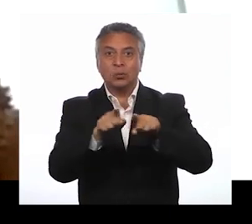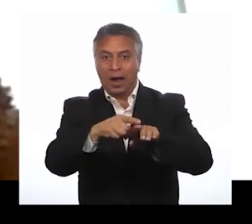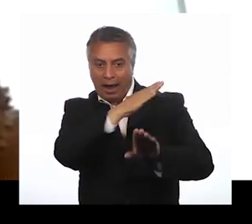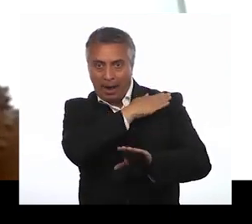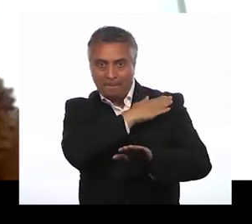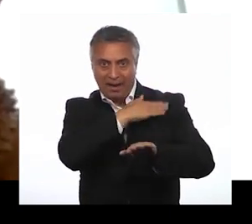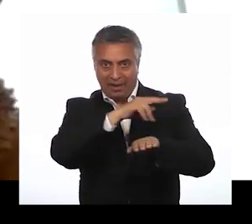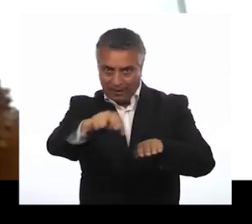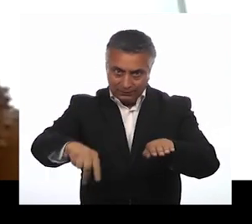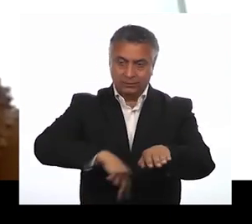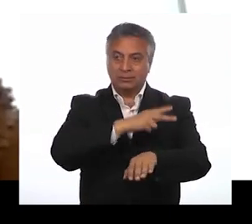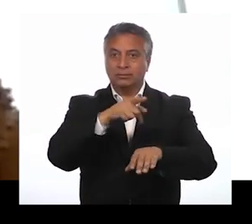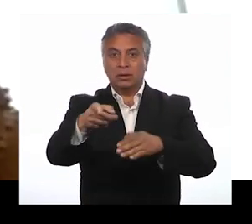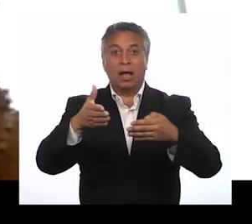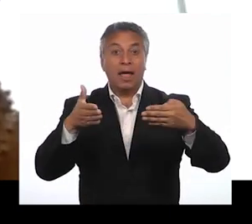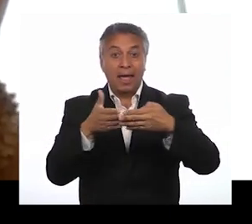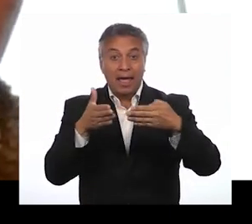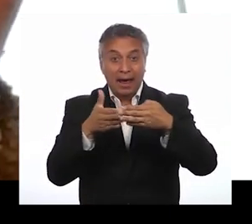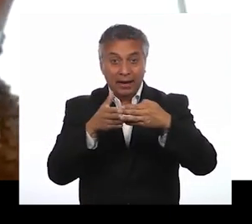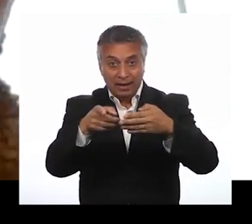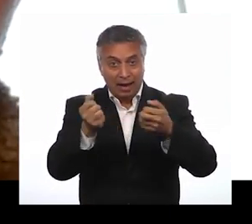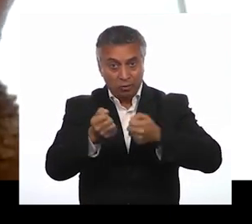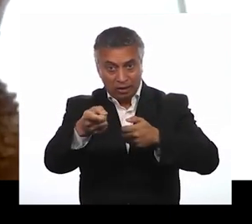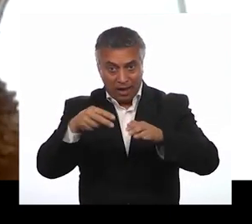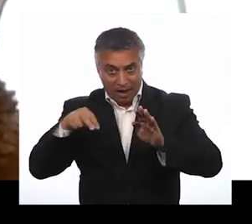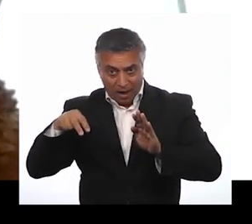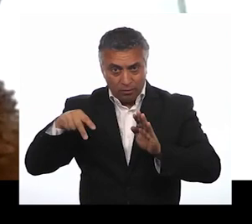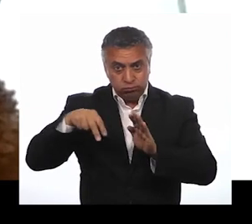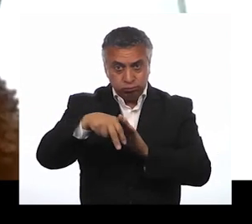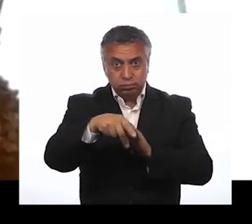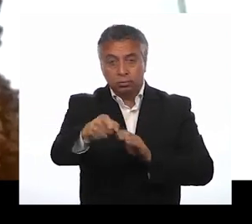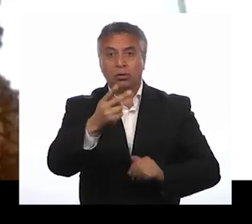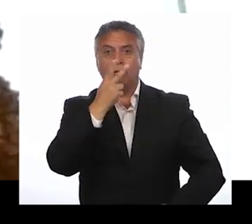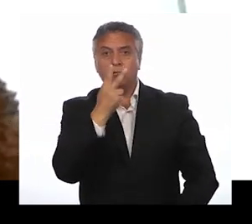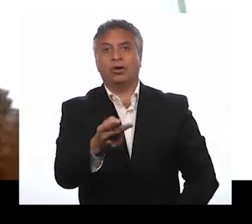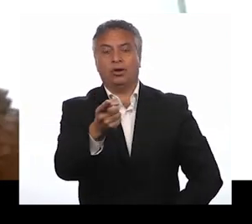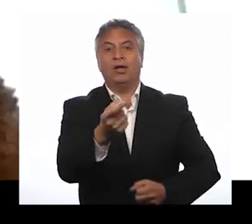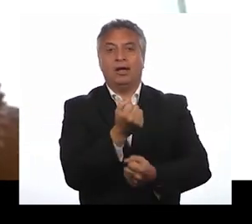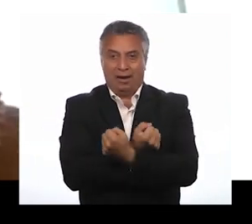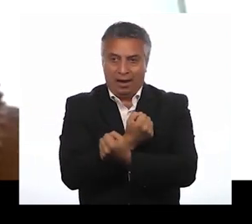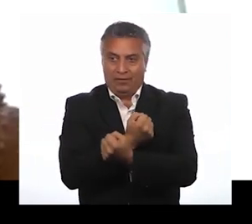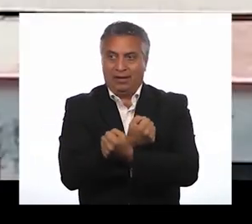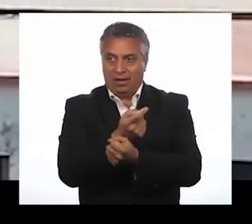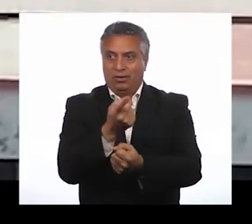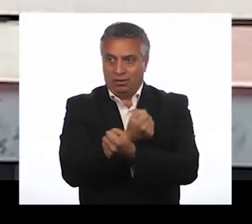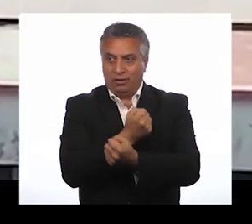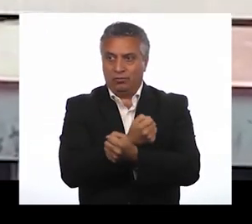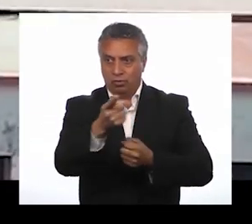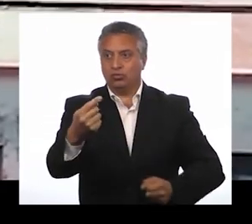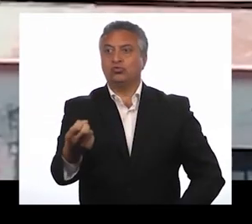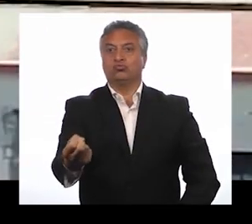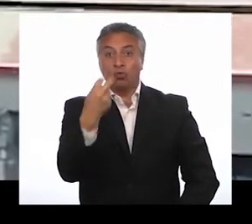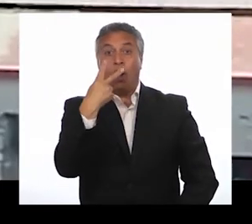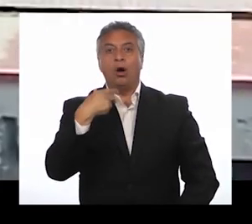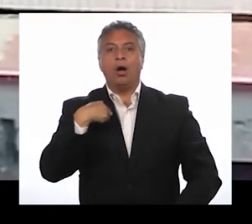por la parte de atrás. Y cuando llegué a la esquina de esa camioneta, vi un carabinero, el cual me